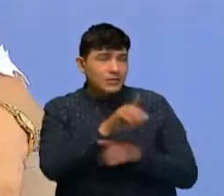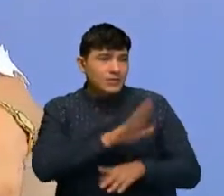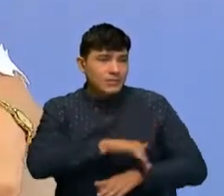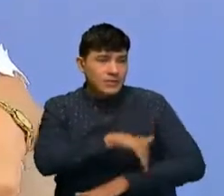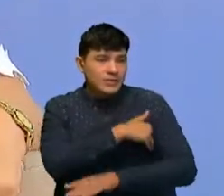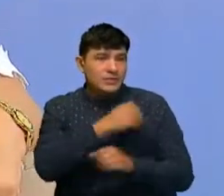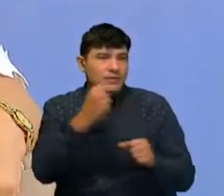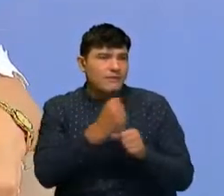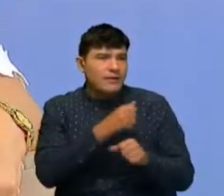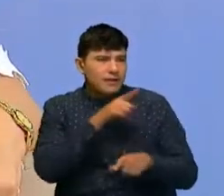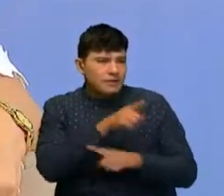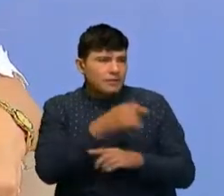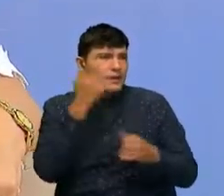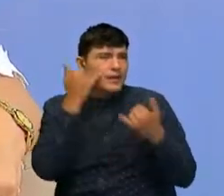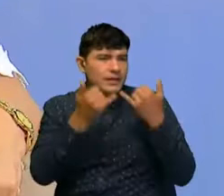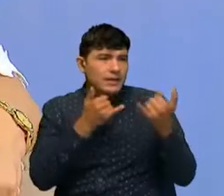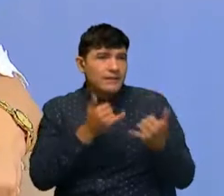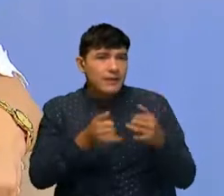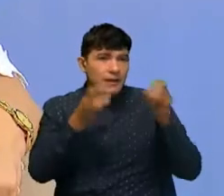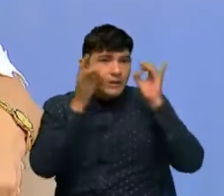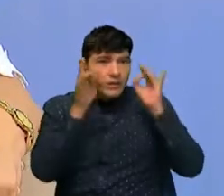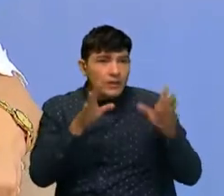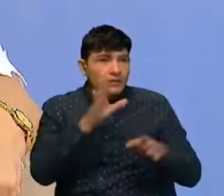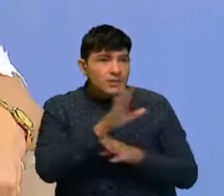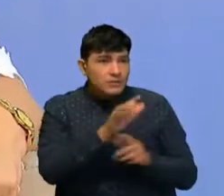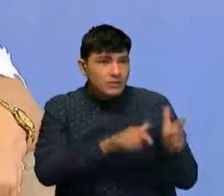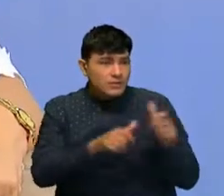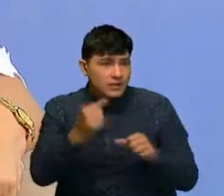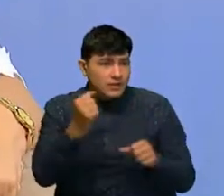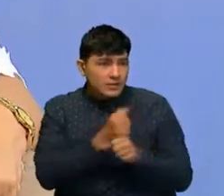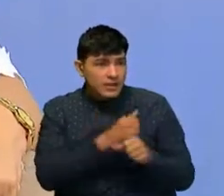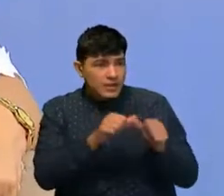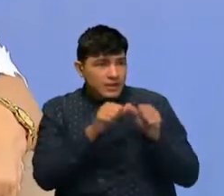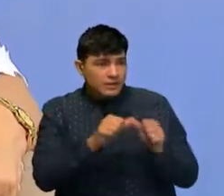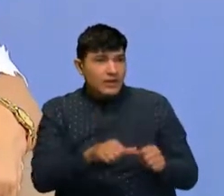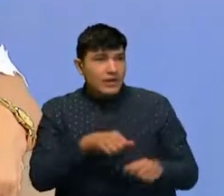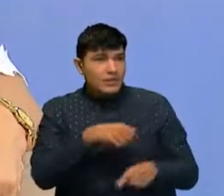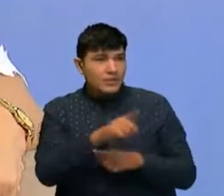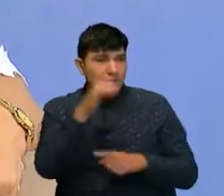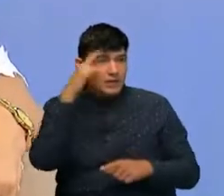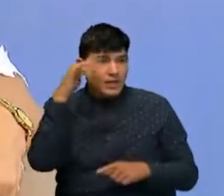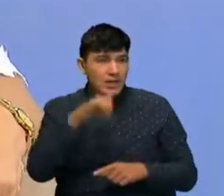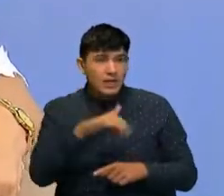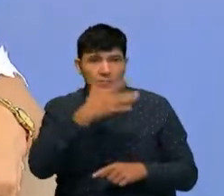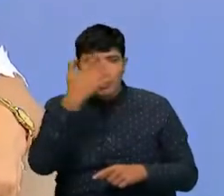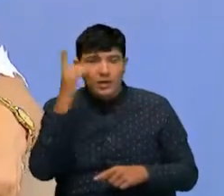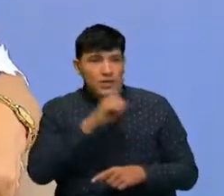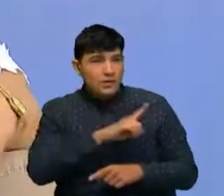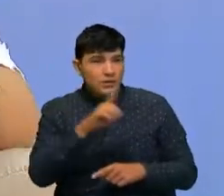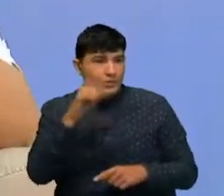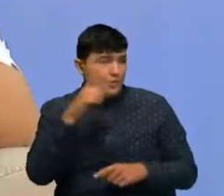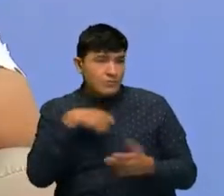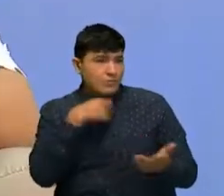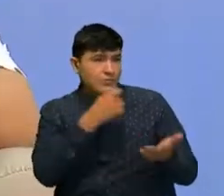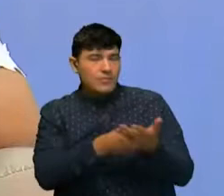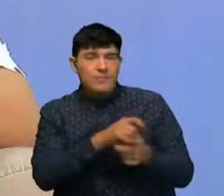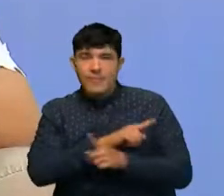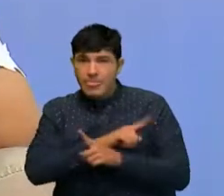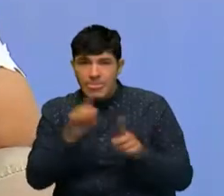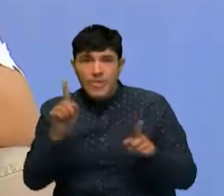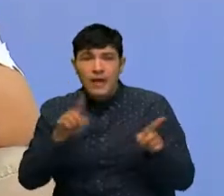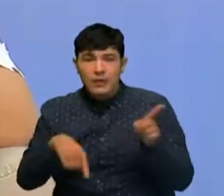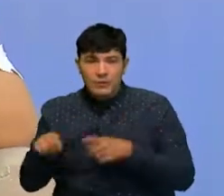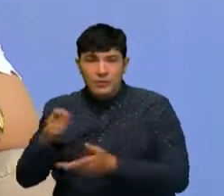den cuenta lo grave que es tener trabajadores así y creer que ellos no tienen por qué pagar. No, señor. Hay contrato